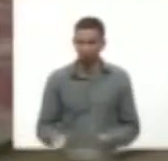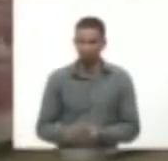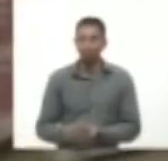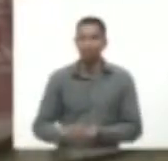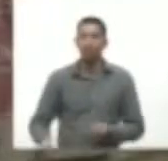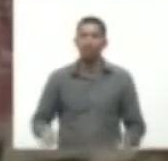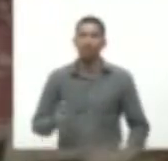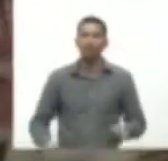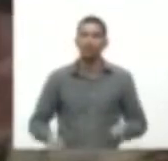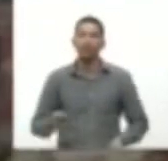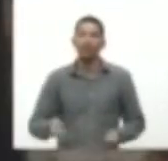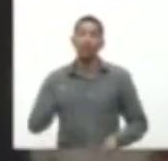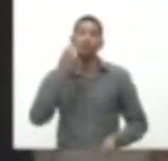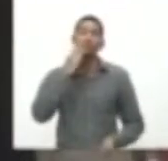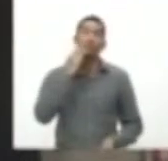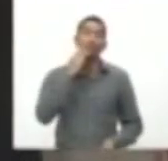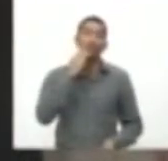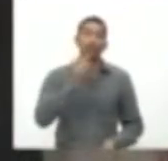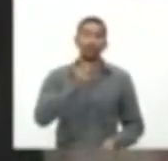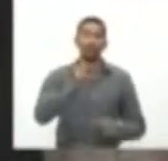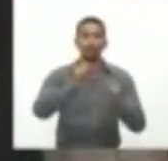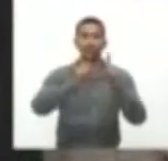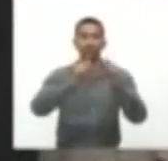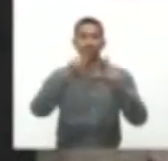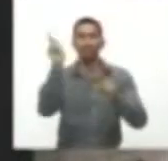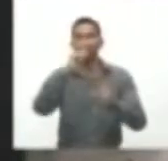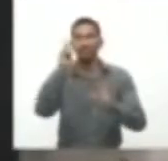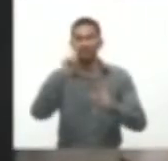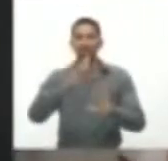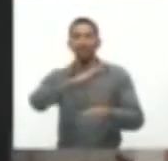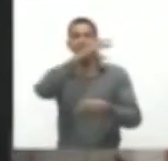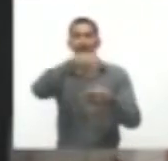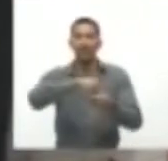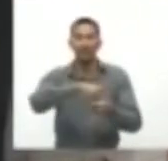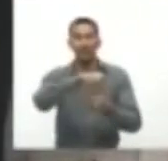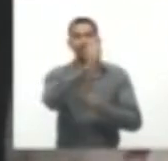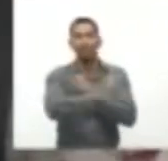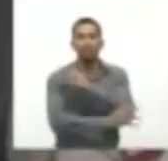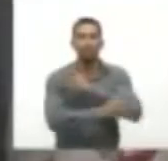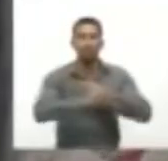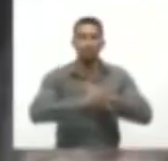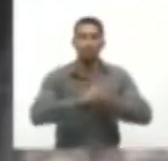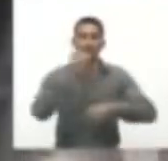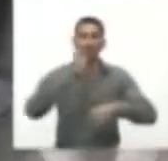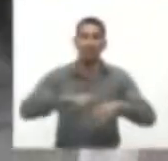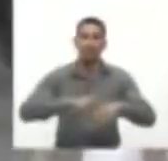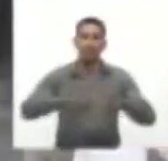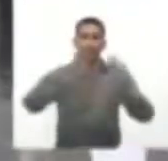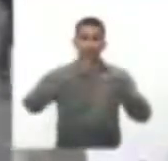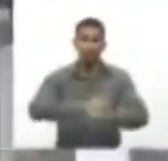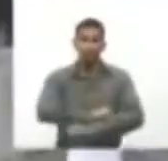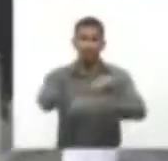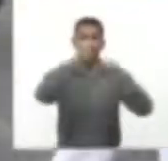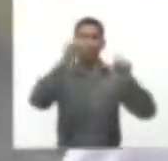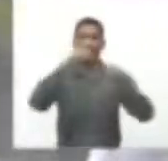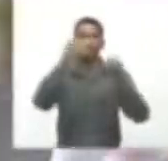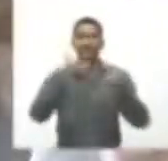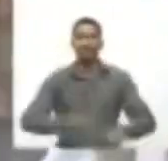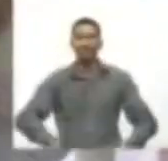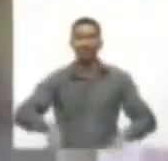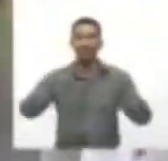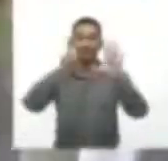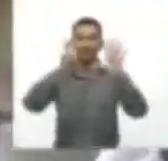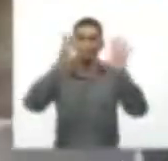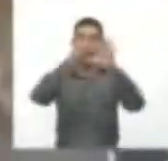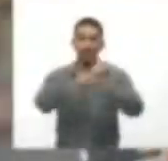realizar el 11 de febrero en el municipio de Puerto Colombia, desde las 9 de la mañana hasta las 7 de la noche.